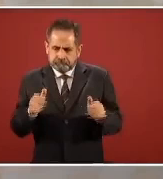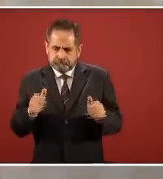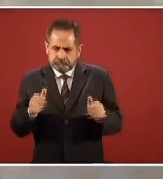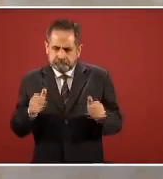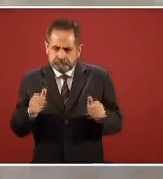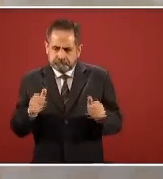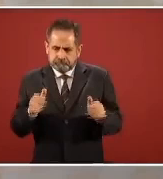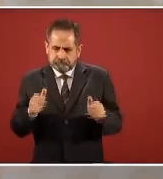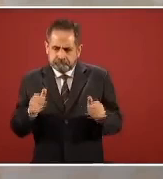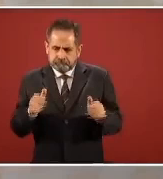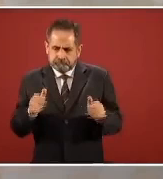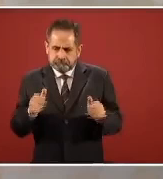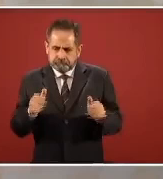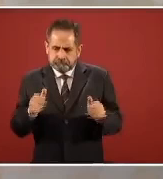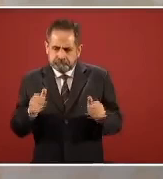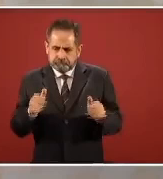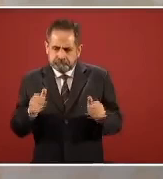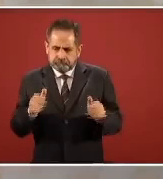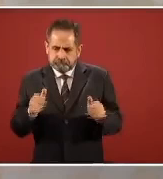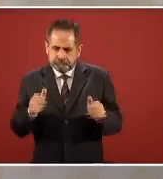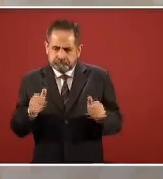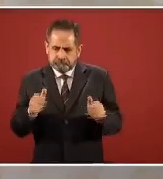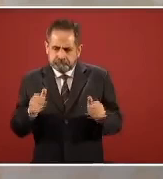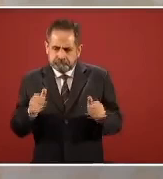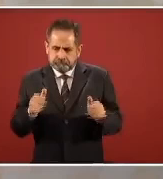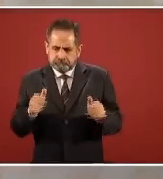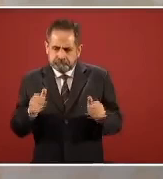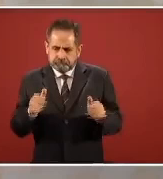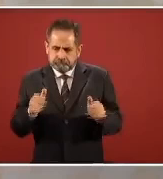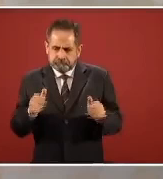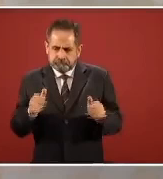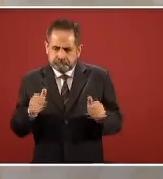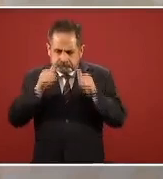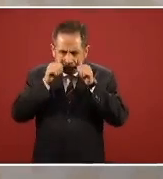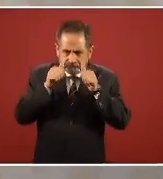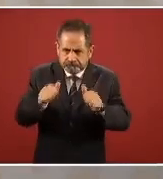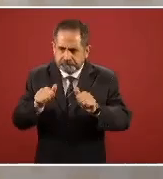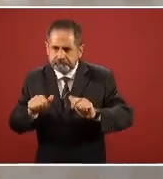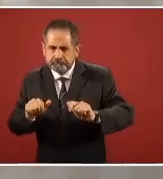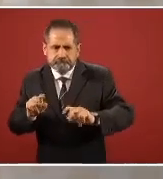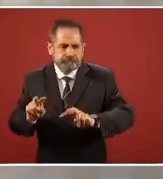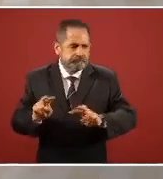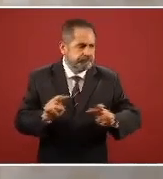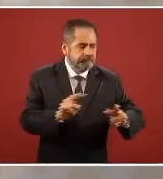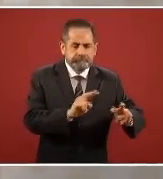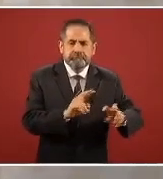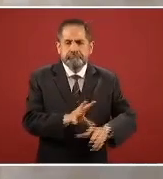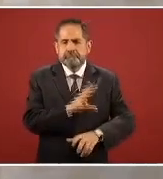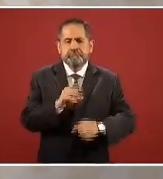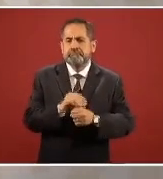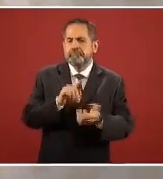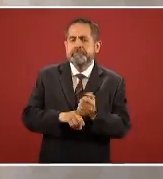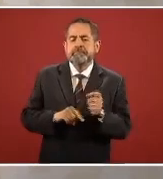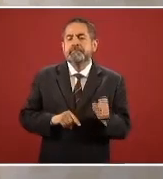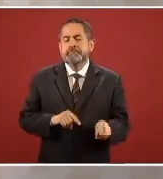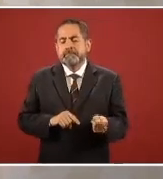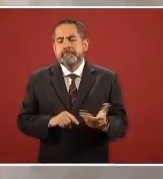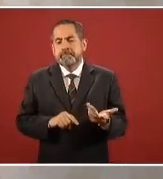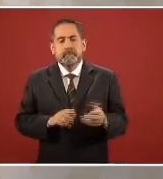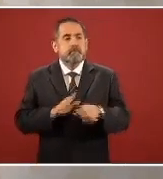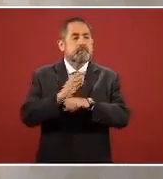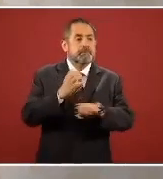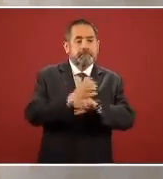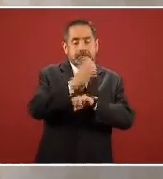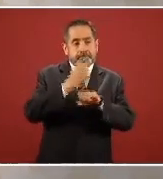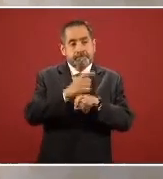a global analysis completely and then decided where. Fue determinar cuáles estados